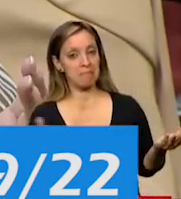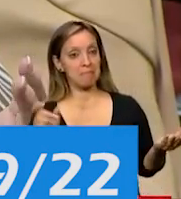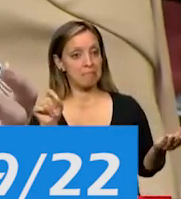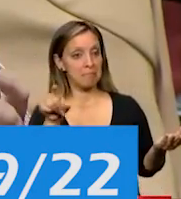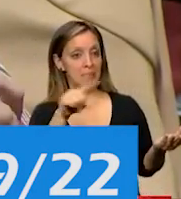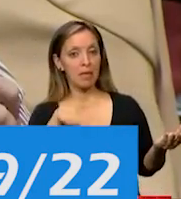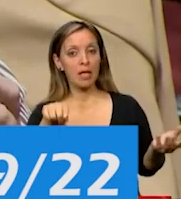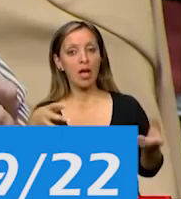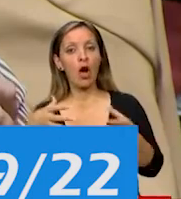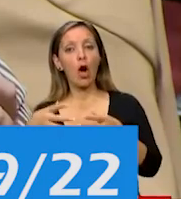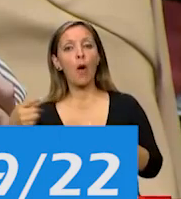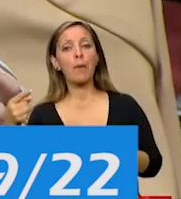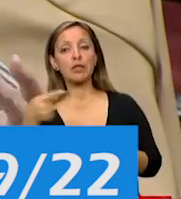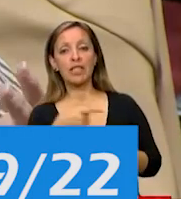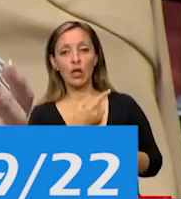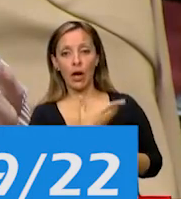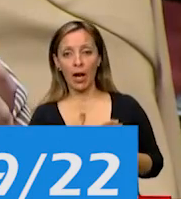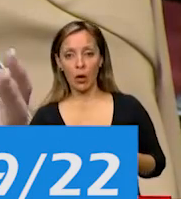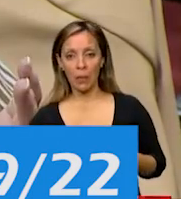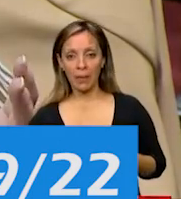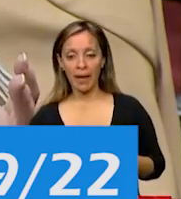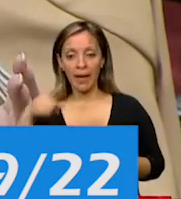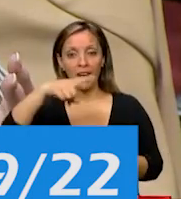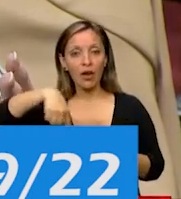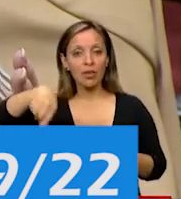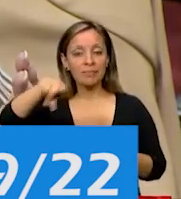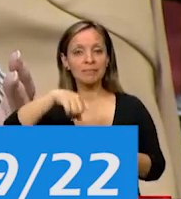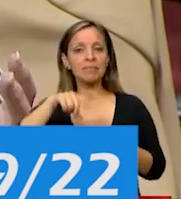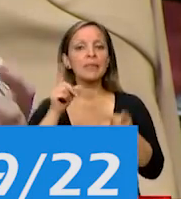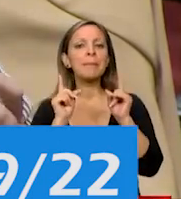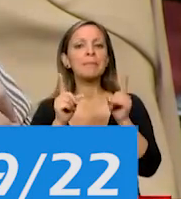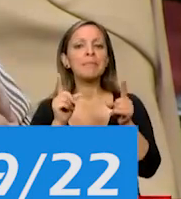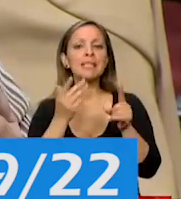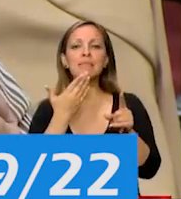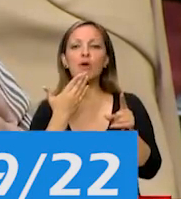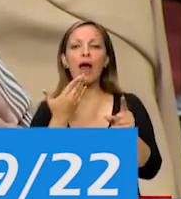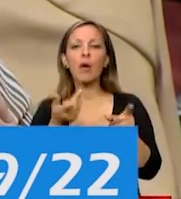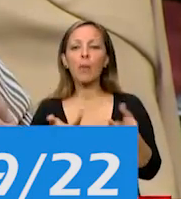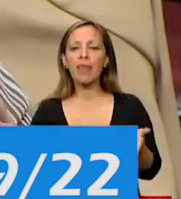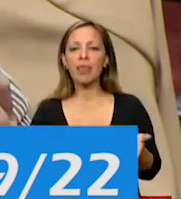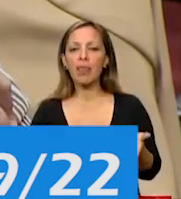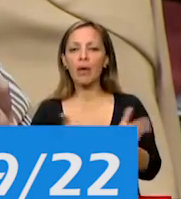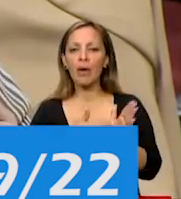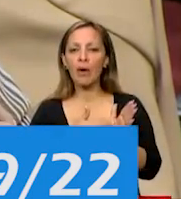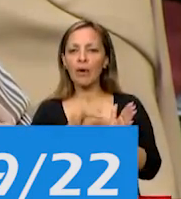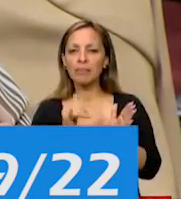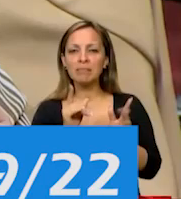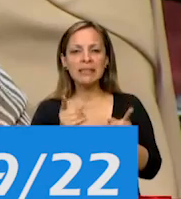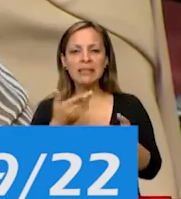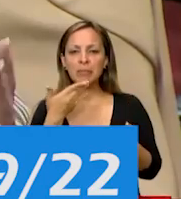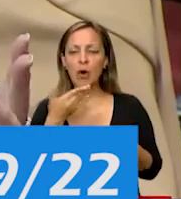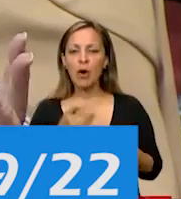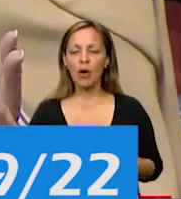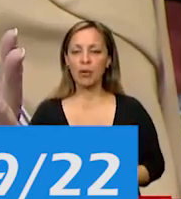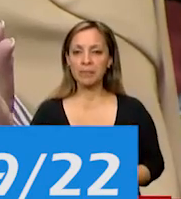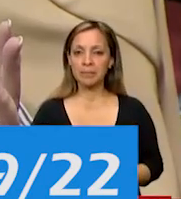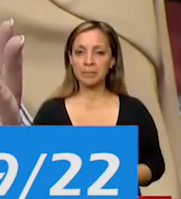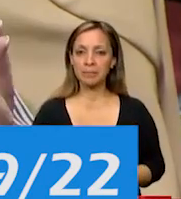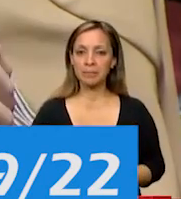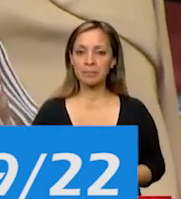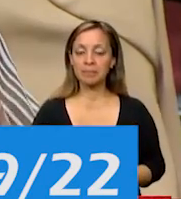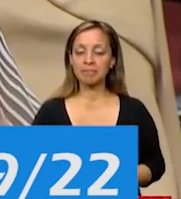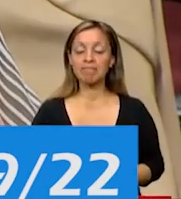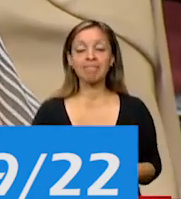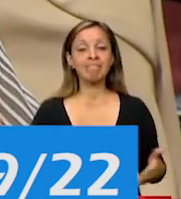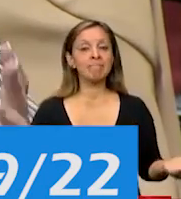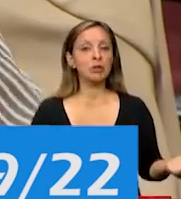la oposición tienen el mismo argumento. Entonces, creo que la forma de